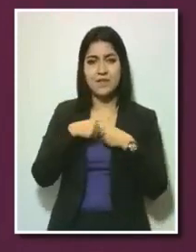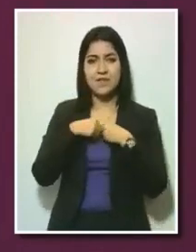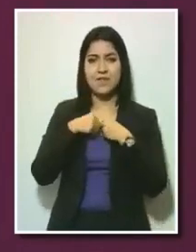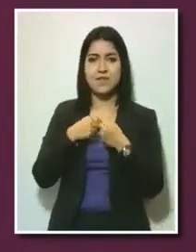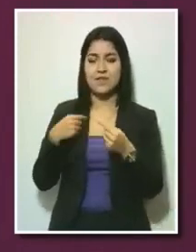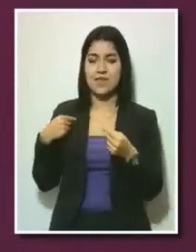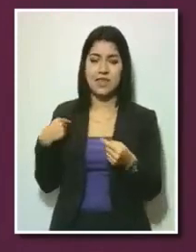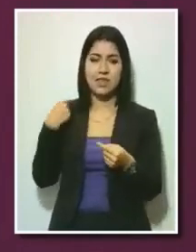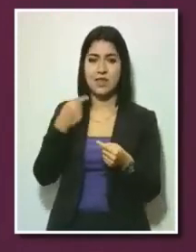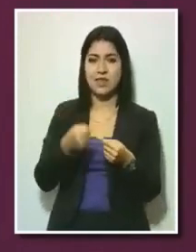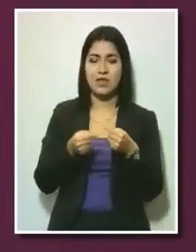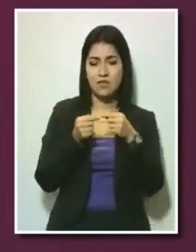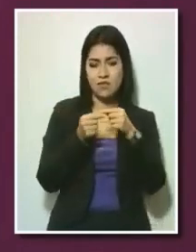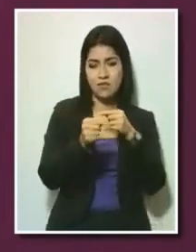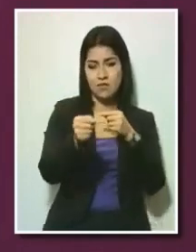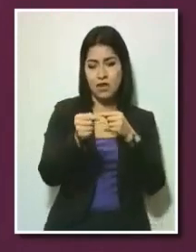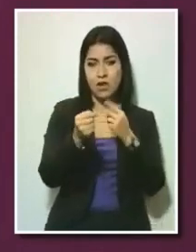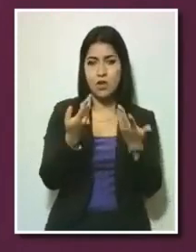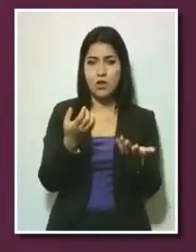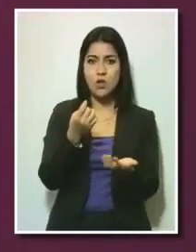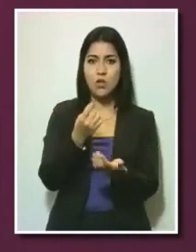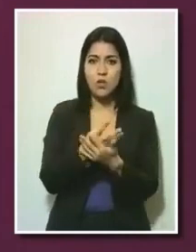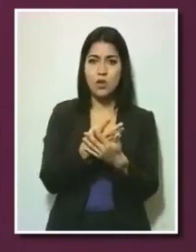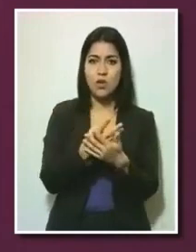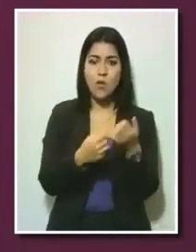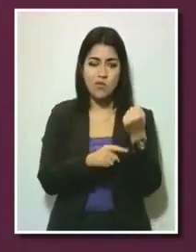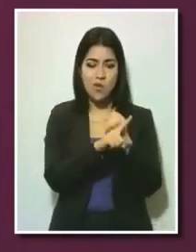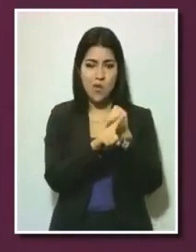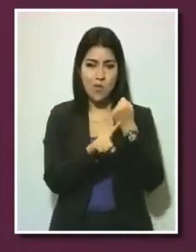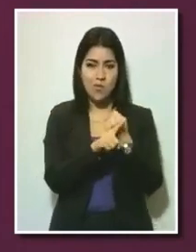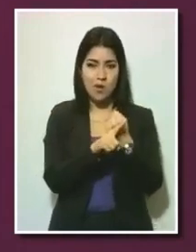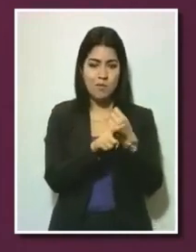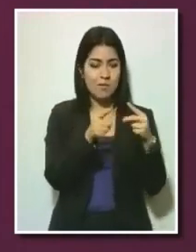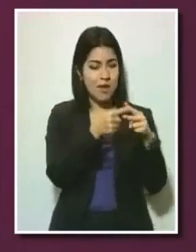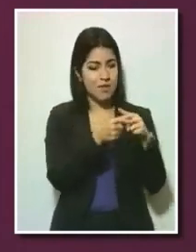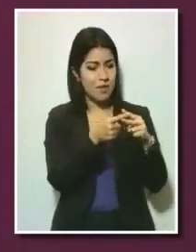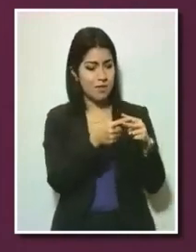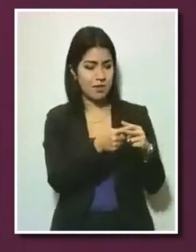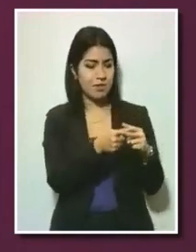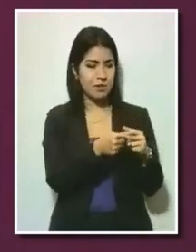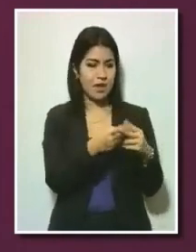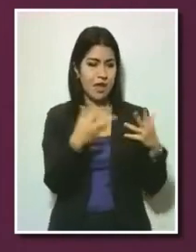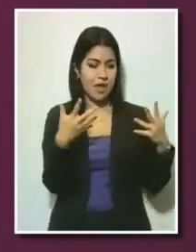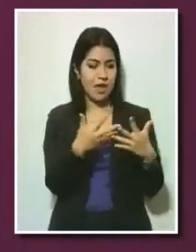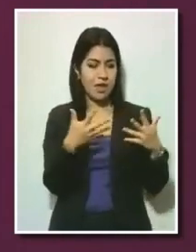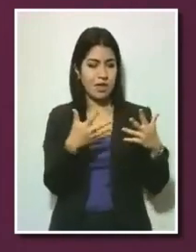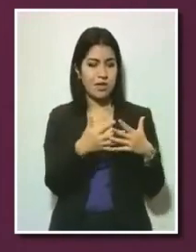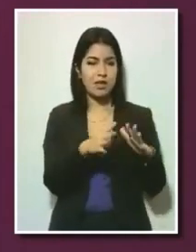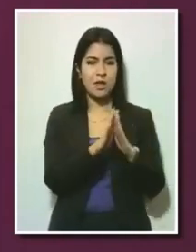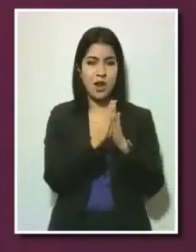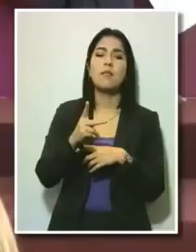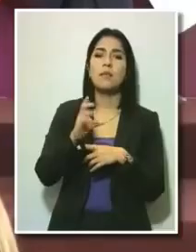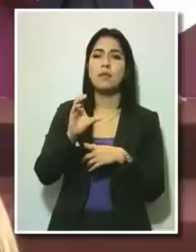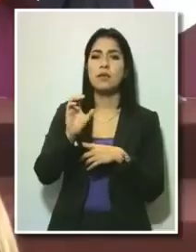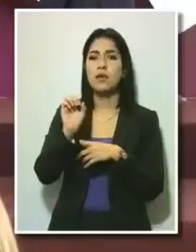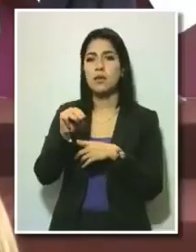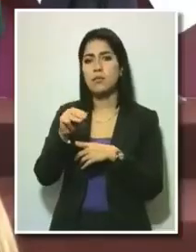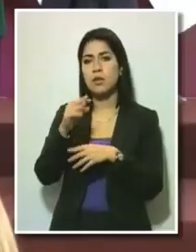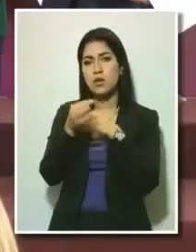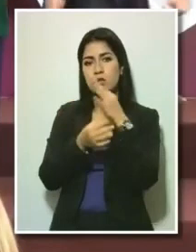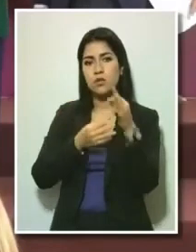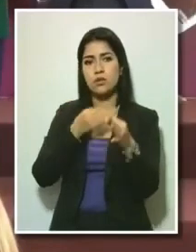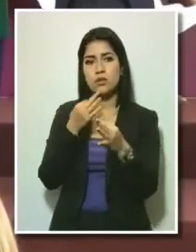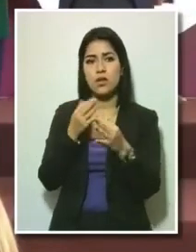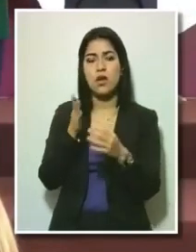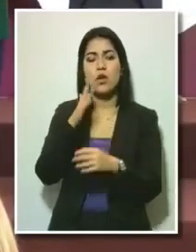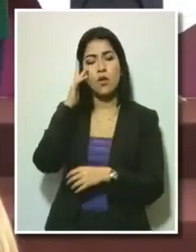no son los problemas de la 20 a la 25, sino es en la vida cotidiana las matemáticas. Hola, buenos